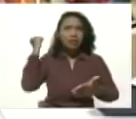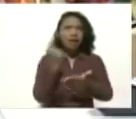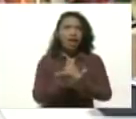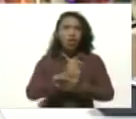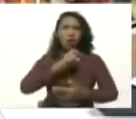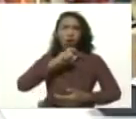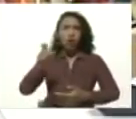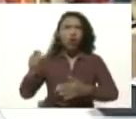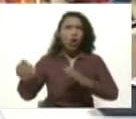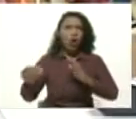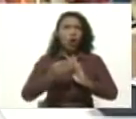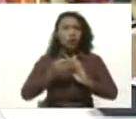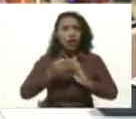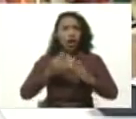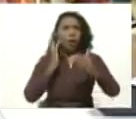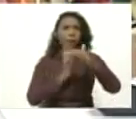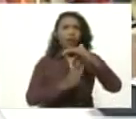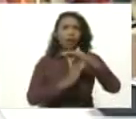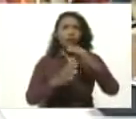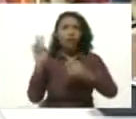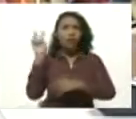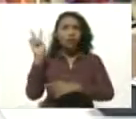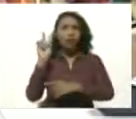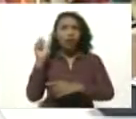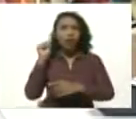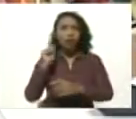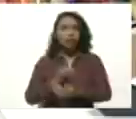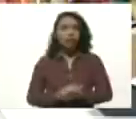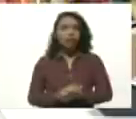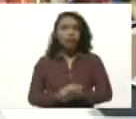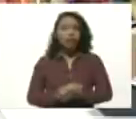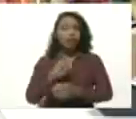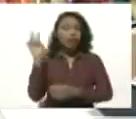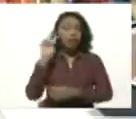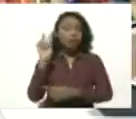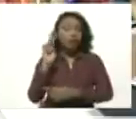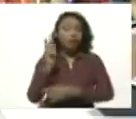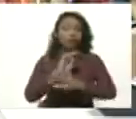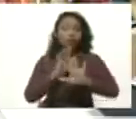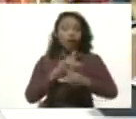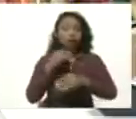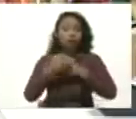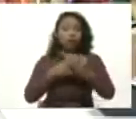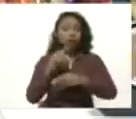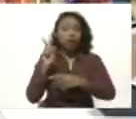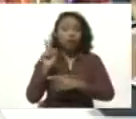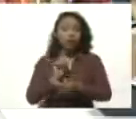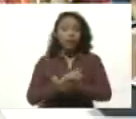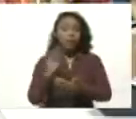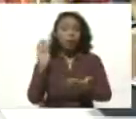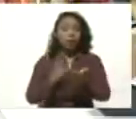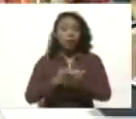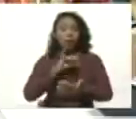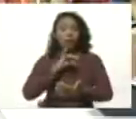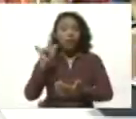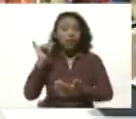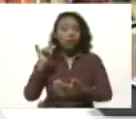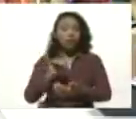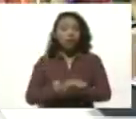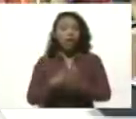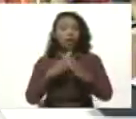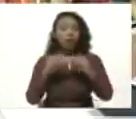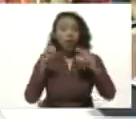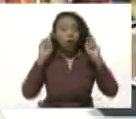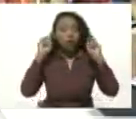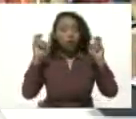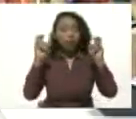odio contra los migrantes venezolanos. Y Venezuela está actuando ya, poniendo la denuncia en todos los organismos y,